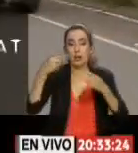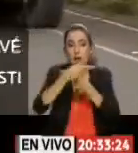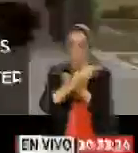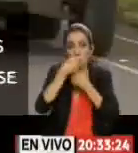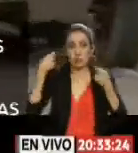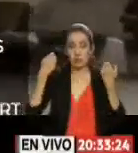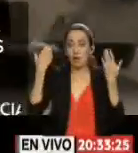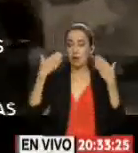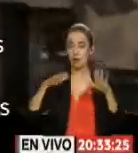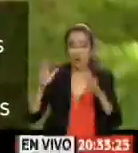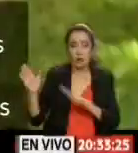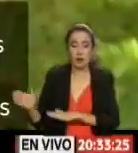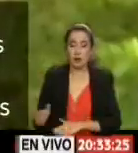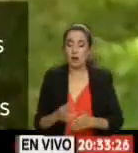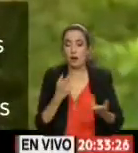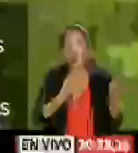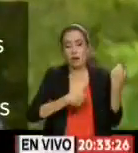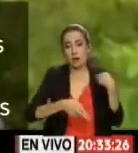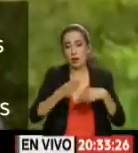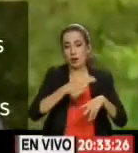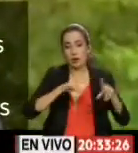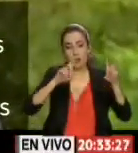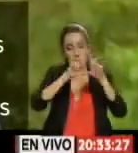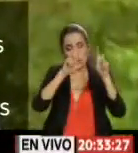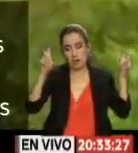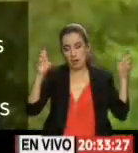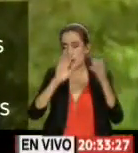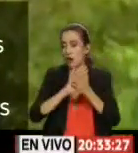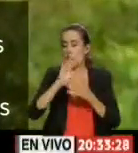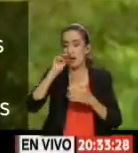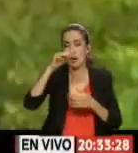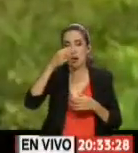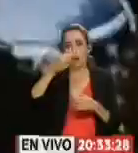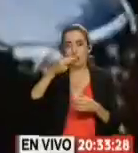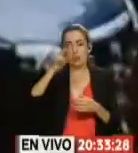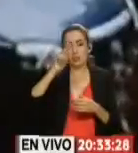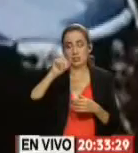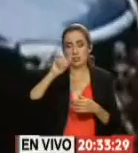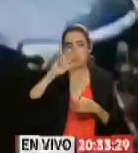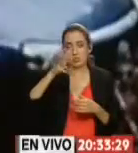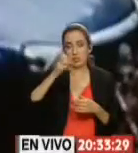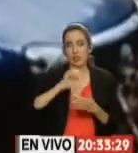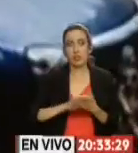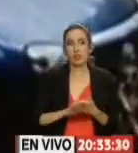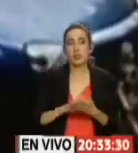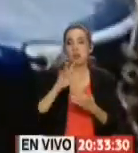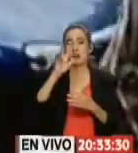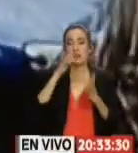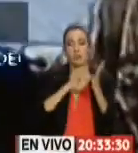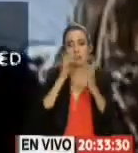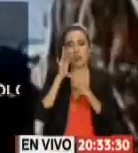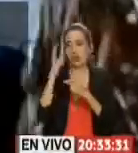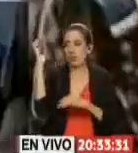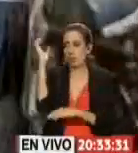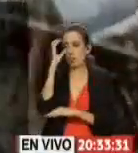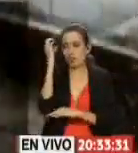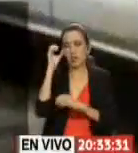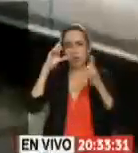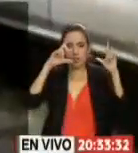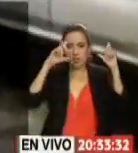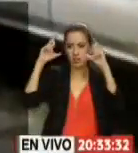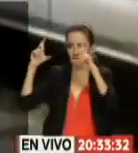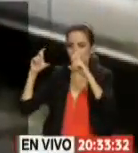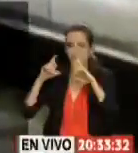canal exclusivo de negociaciones con alias Guacho a través de un asesor del Ministerio del Interior. El 3 de abril, medios colombianos filtran